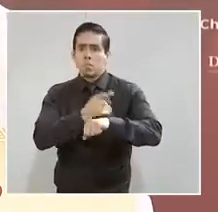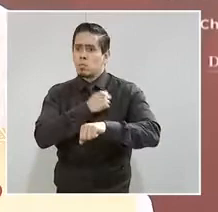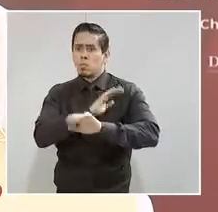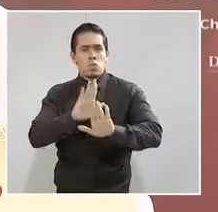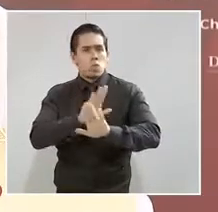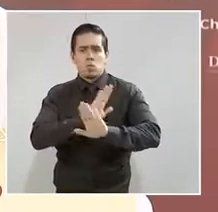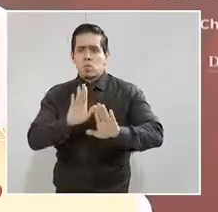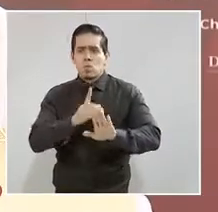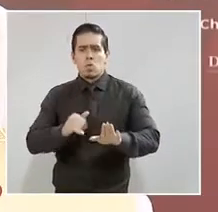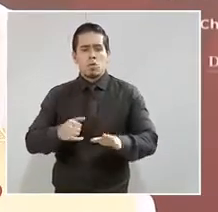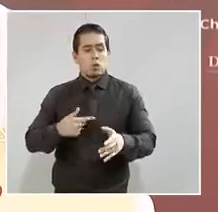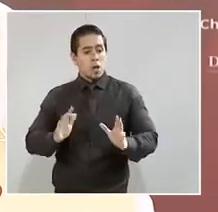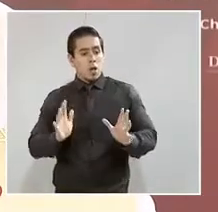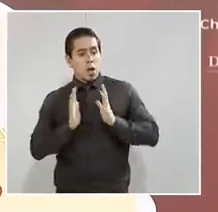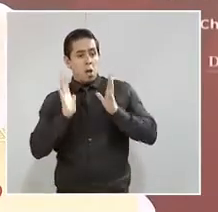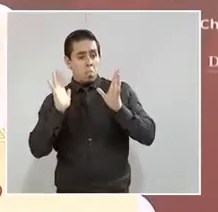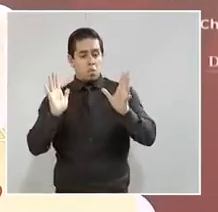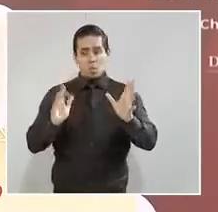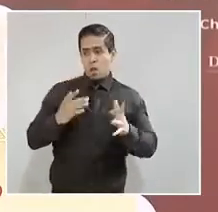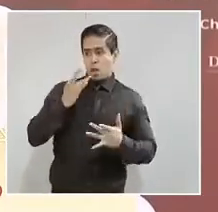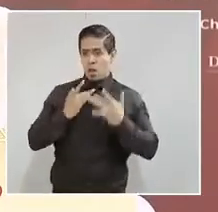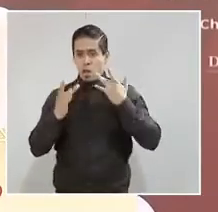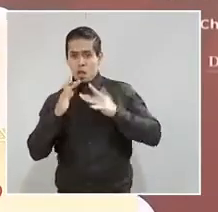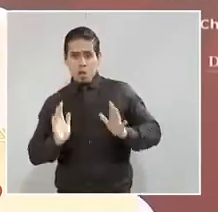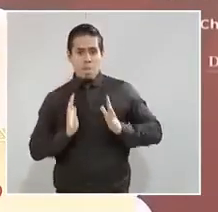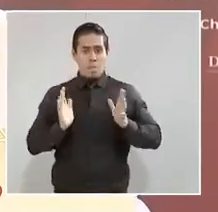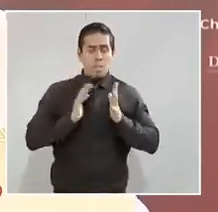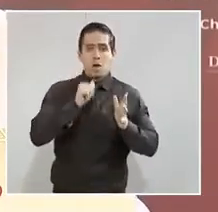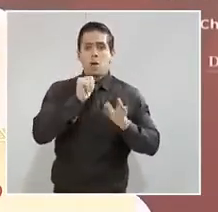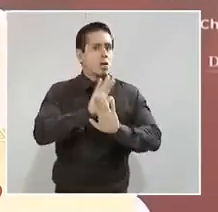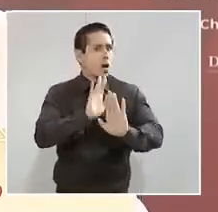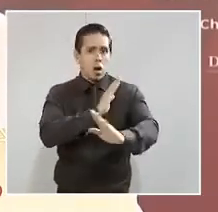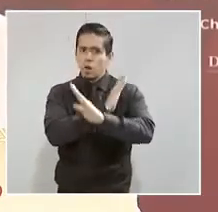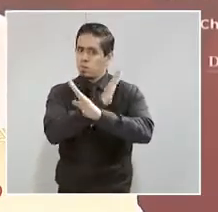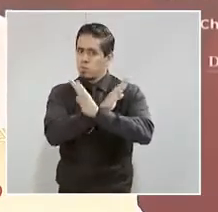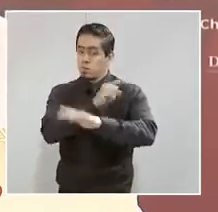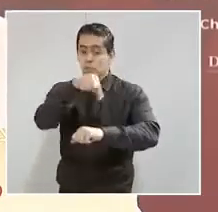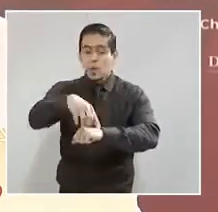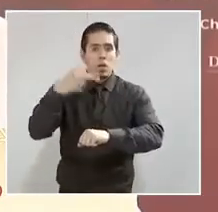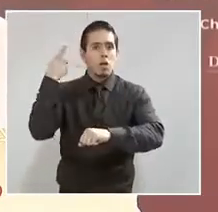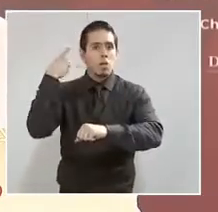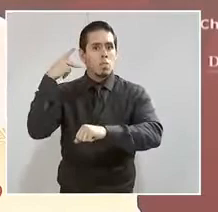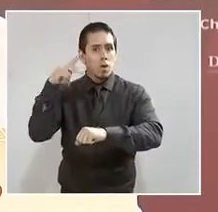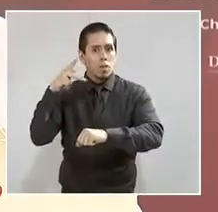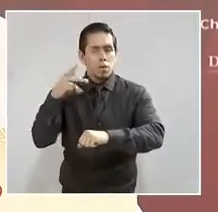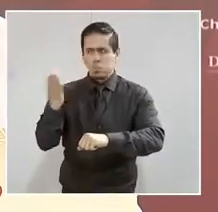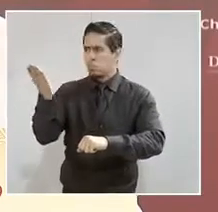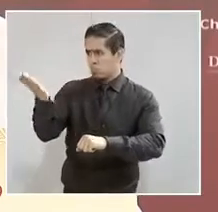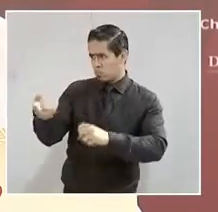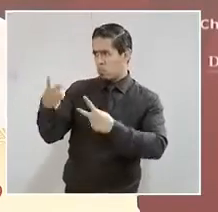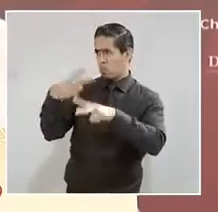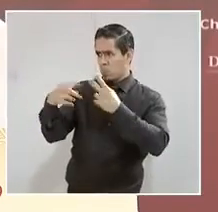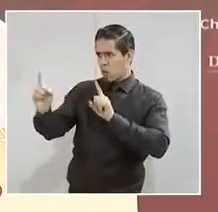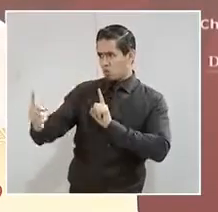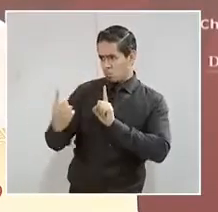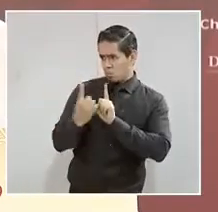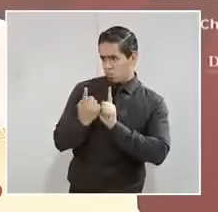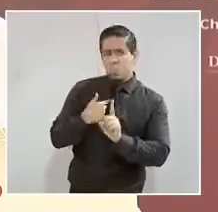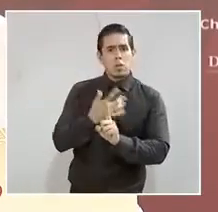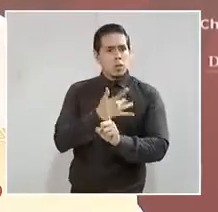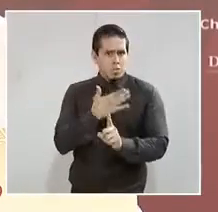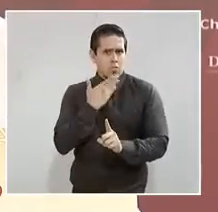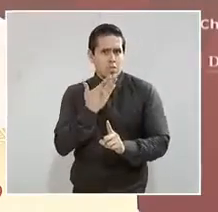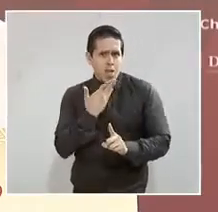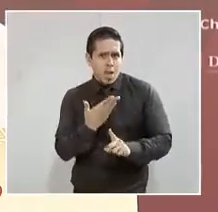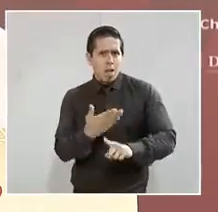No se dejan impresionar ni contaminar por nadie. En Puebla, usted viene y nos sentimos animados,